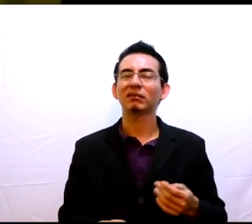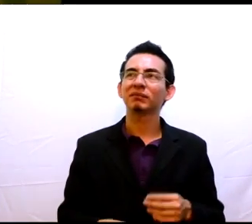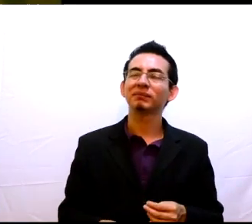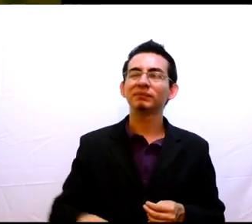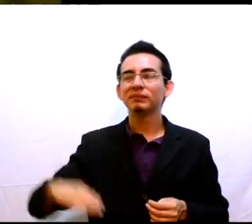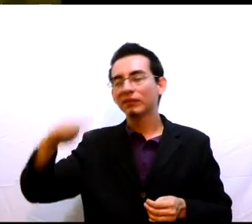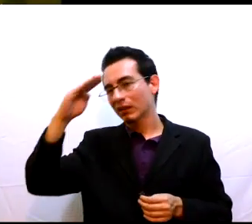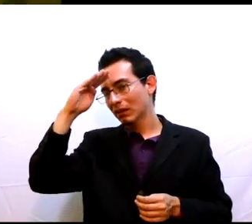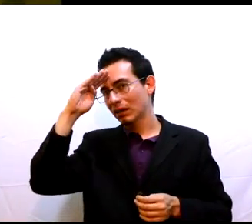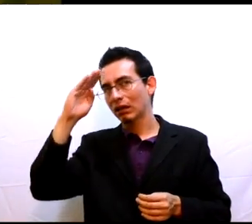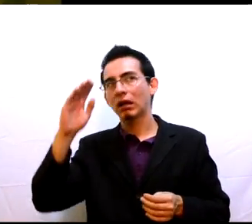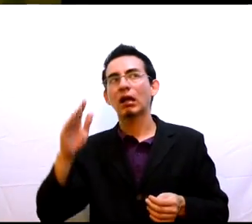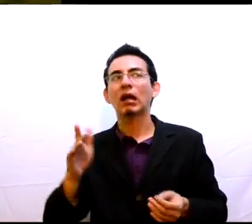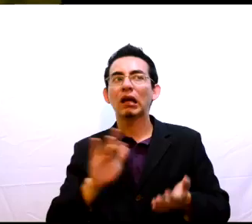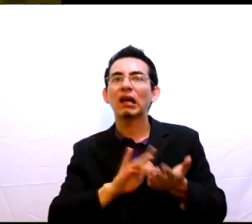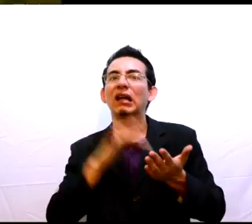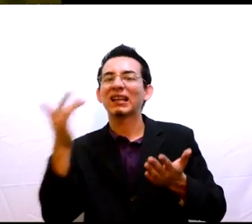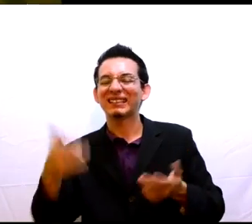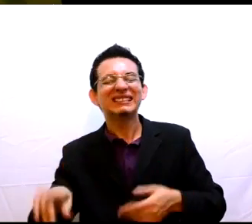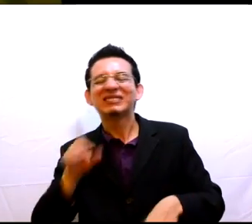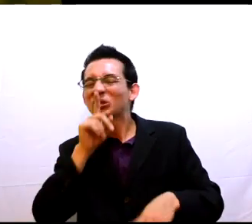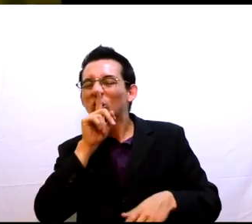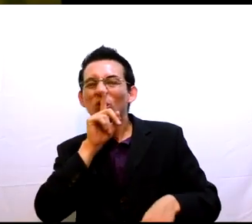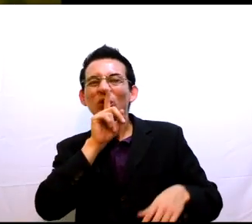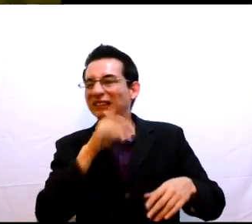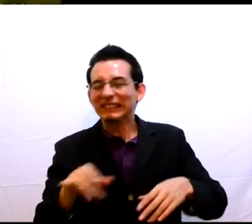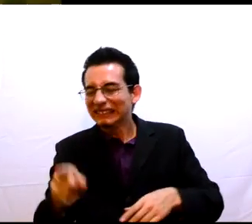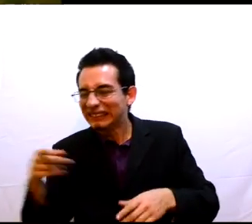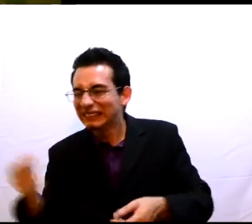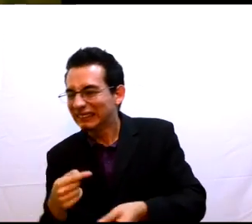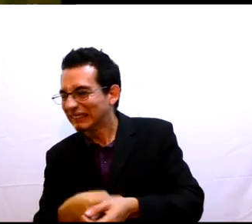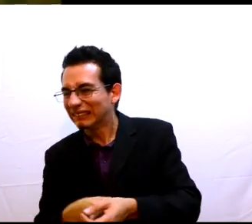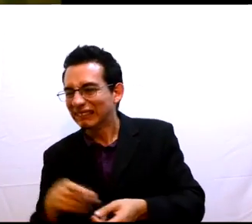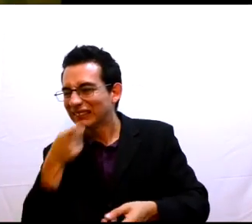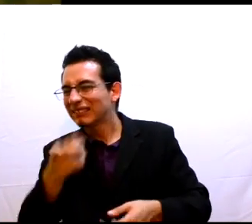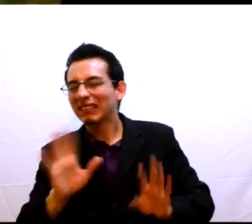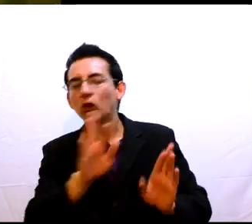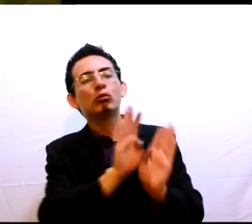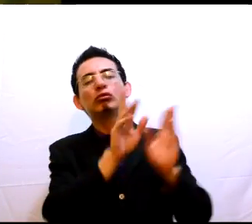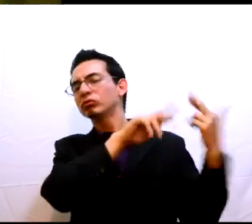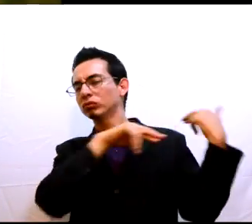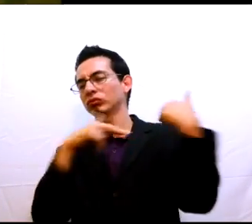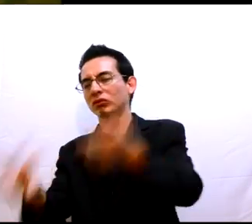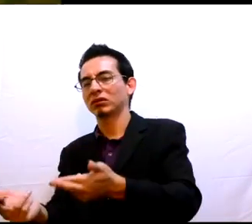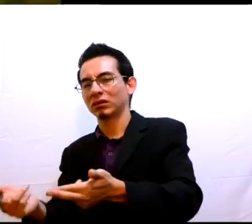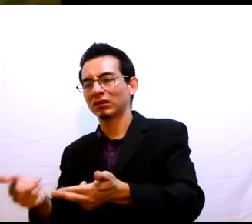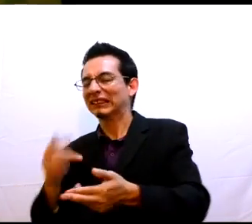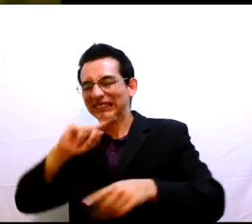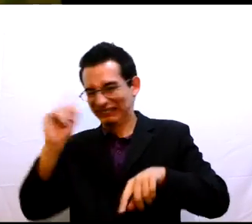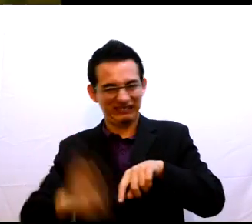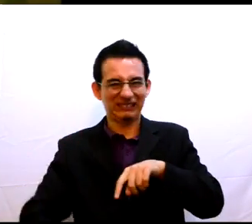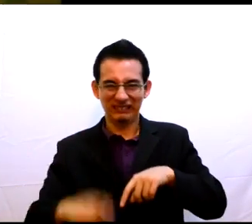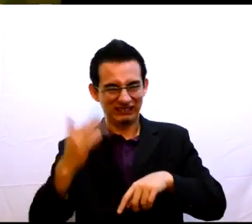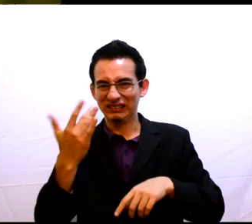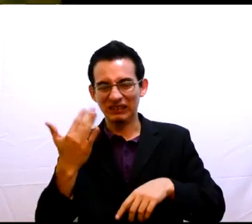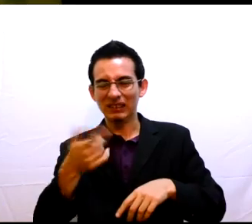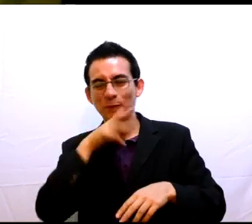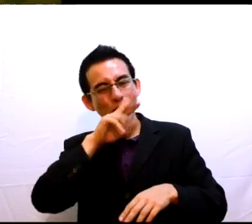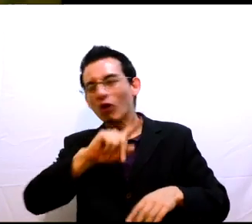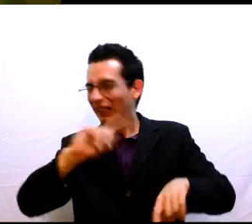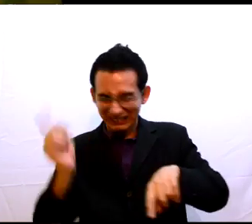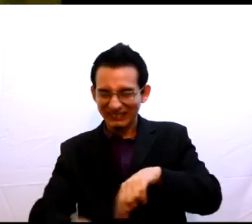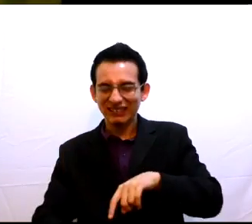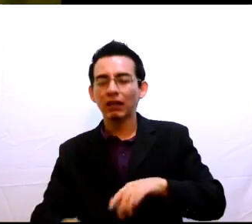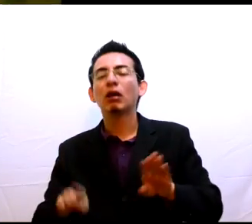pues gracias no sí pero es muy fácil regalar lo que no es tuyo es muy fácil quitarla